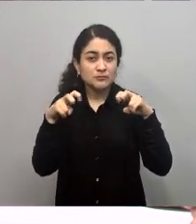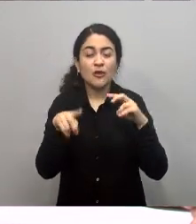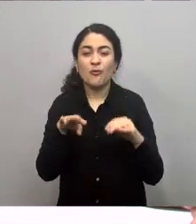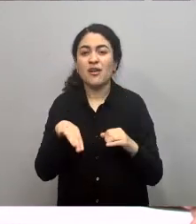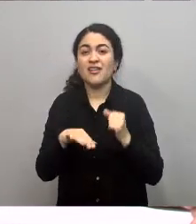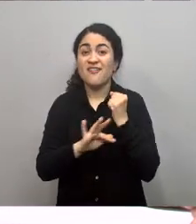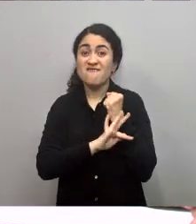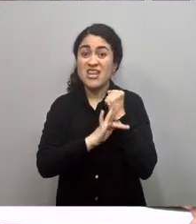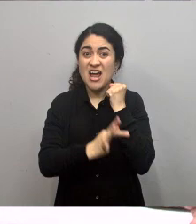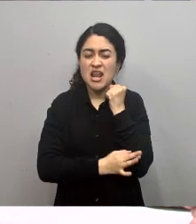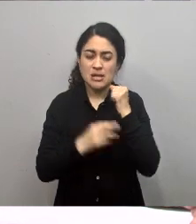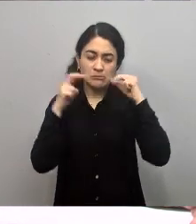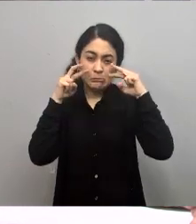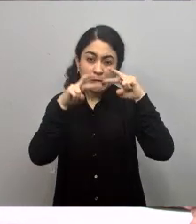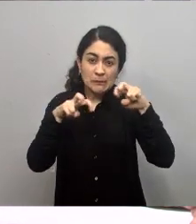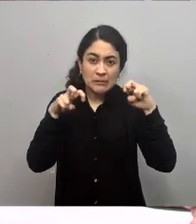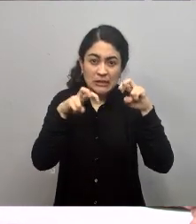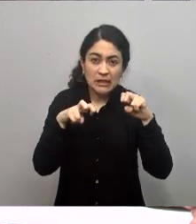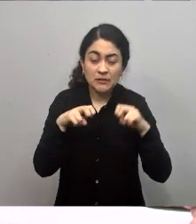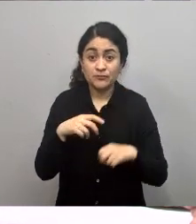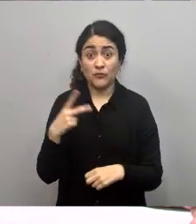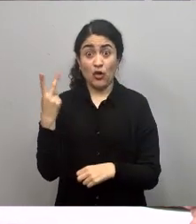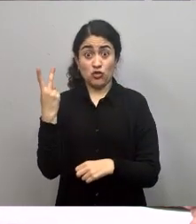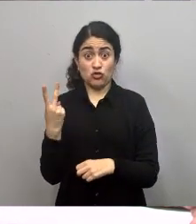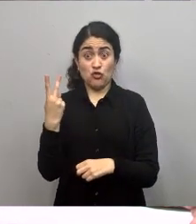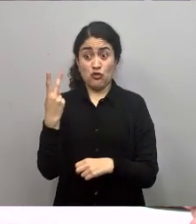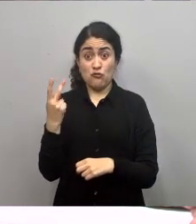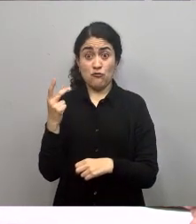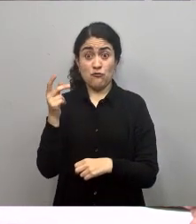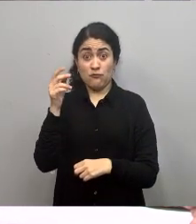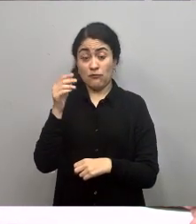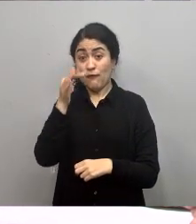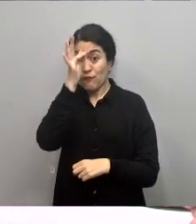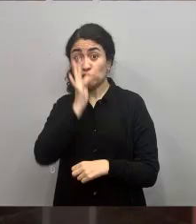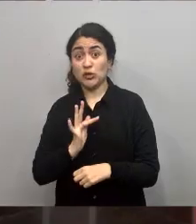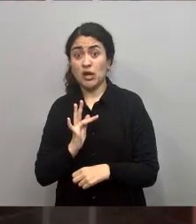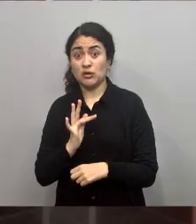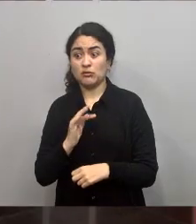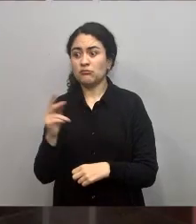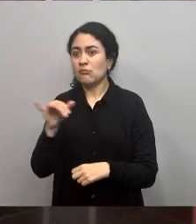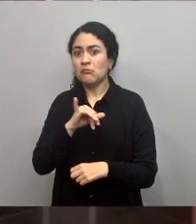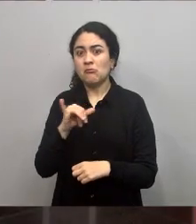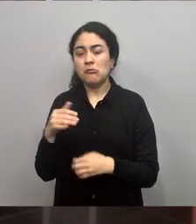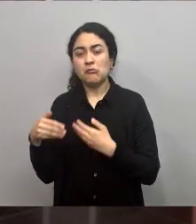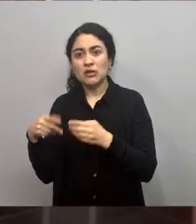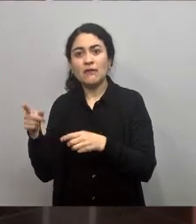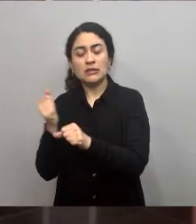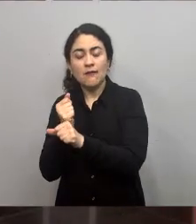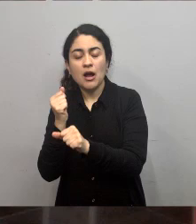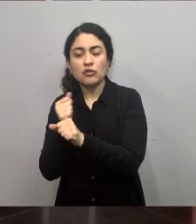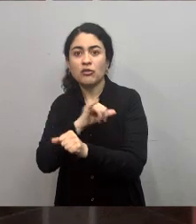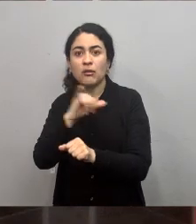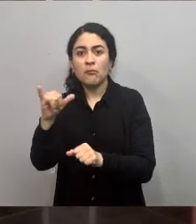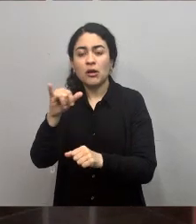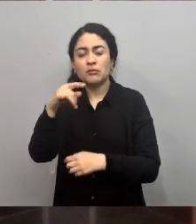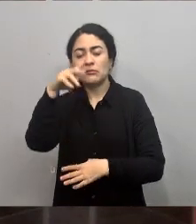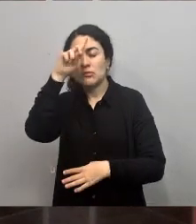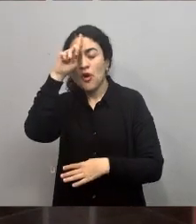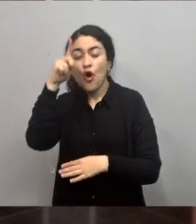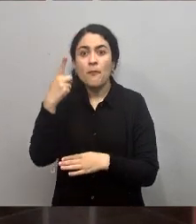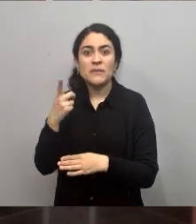Fiscalía, 2 efectivos a los pocos días hospitalizados en el hospital de Carabineros.